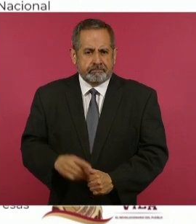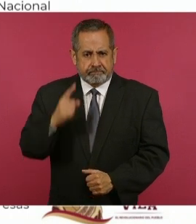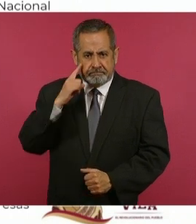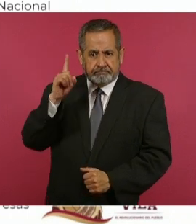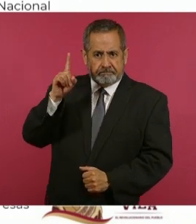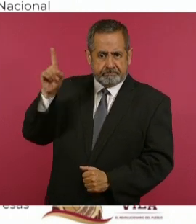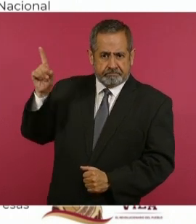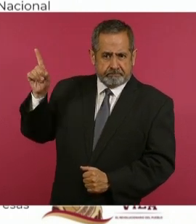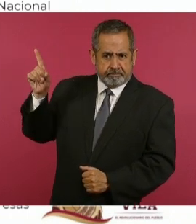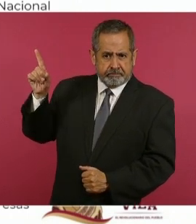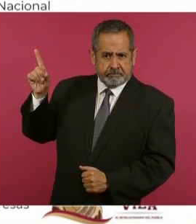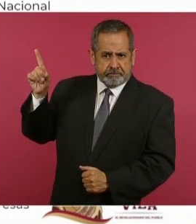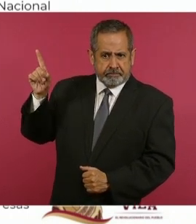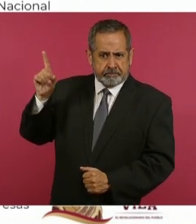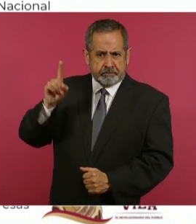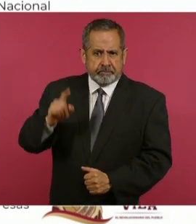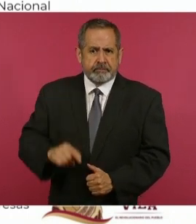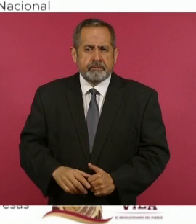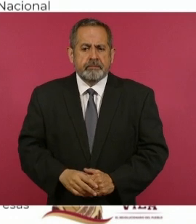555,000 litros de agua,